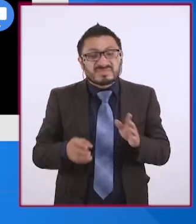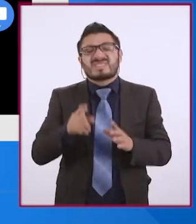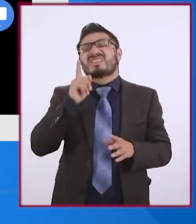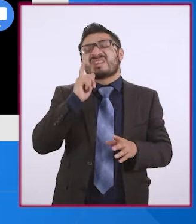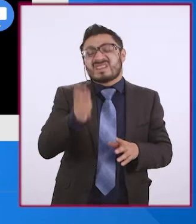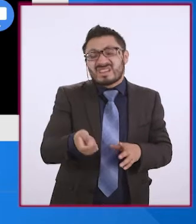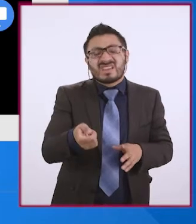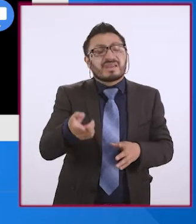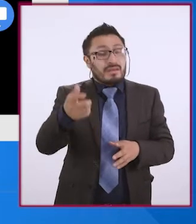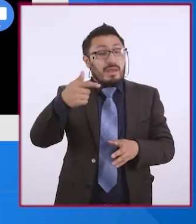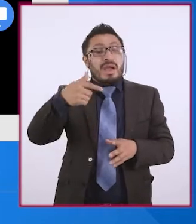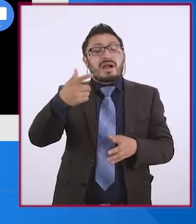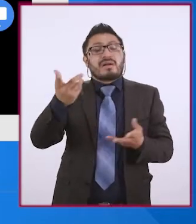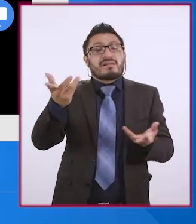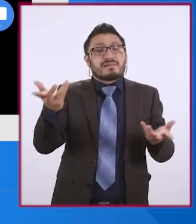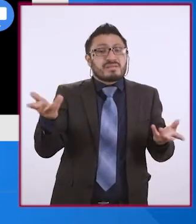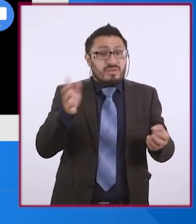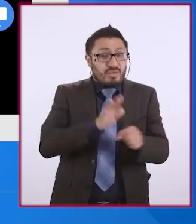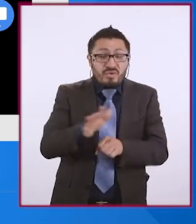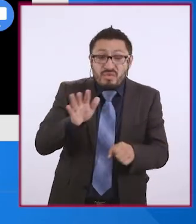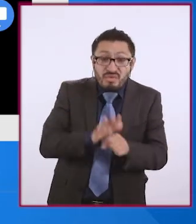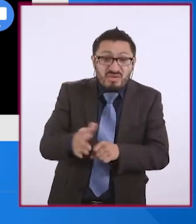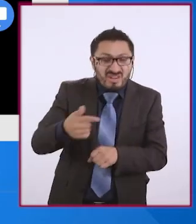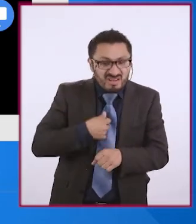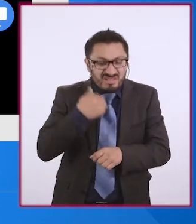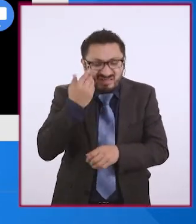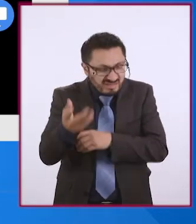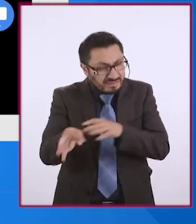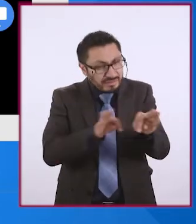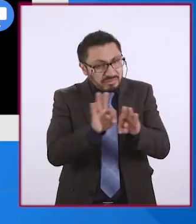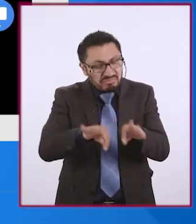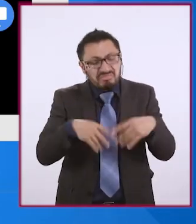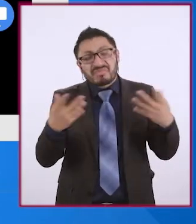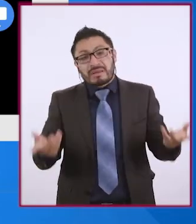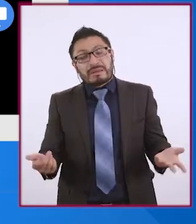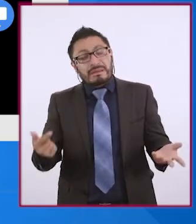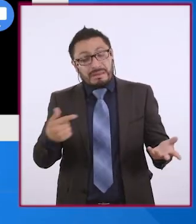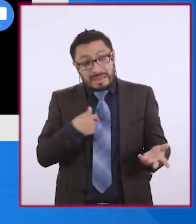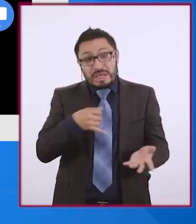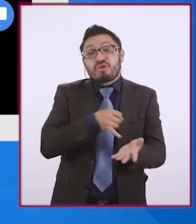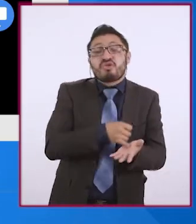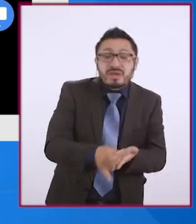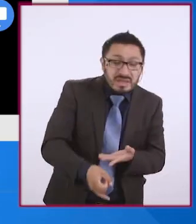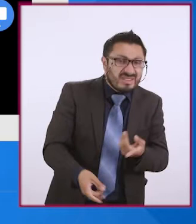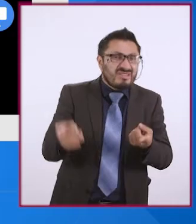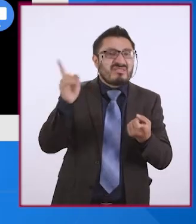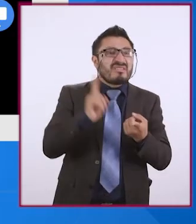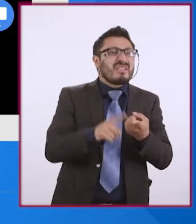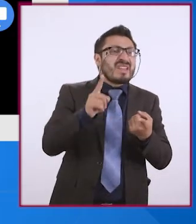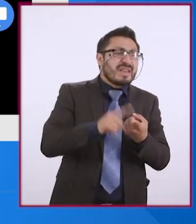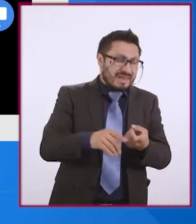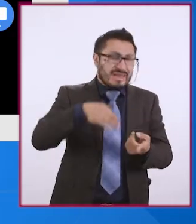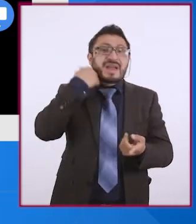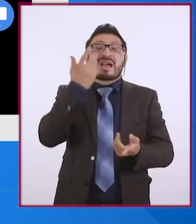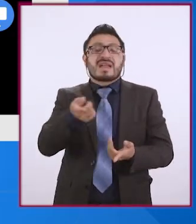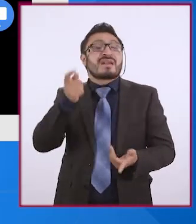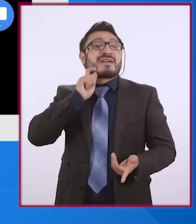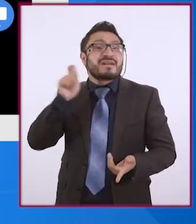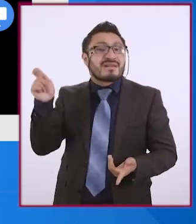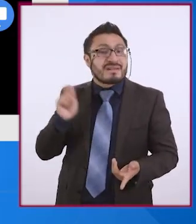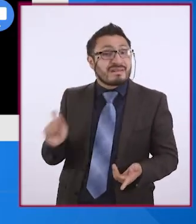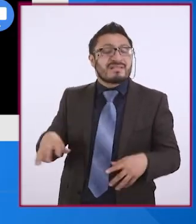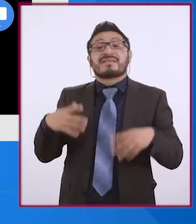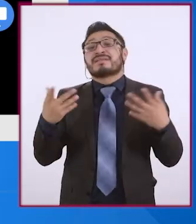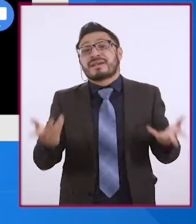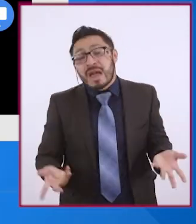ámbito en el cual, cuál es el ámbito en el cual deseamos trabajar, con quiénes deseamos tener amistad,